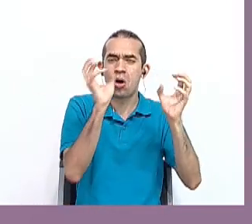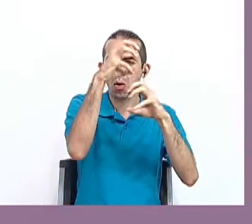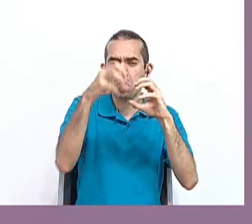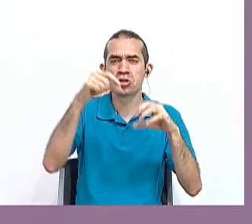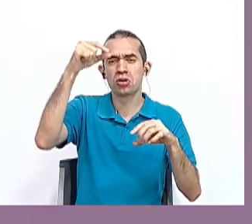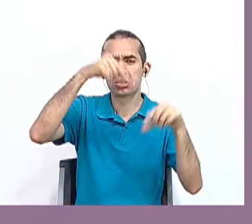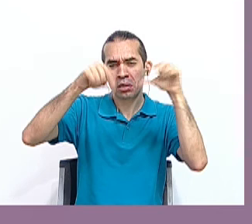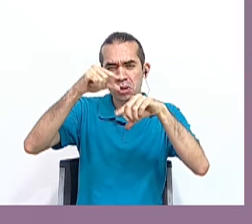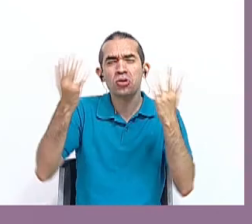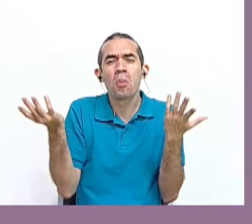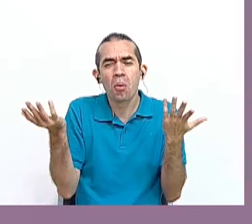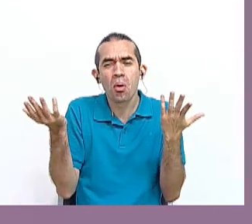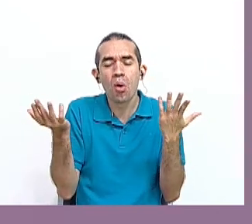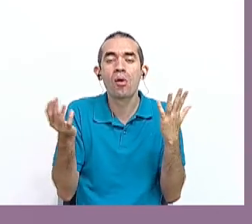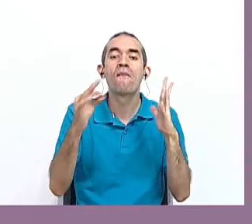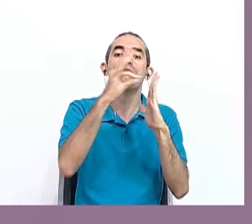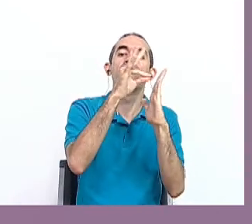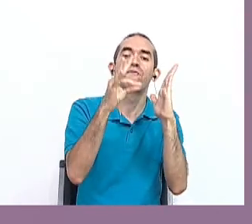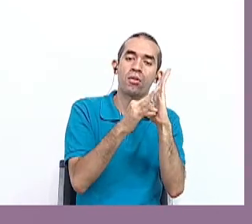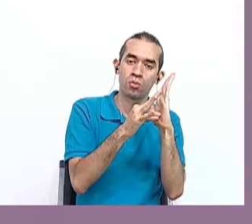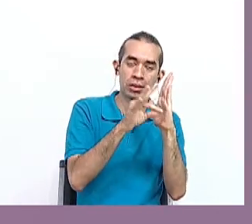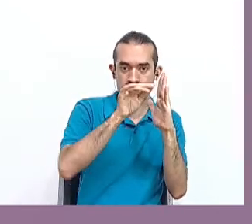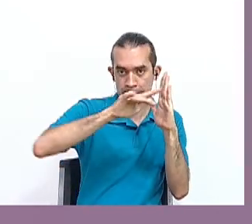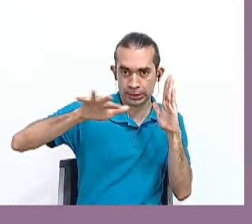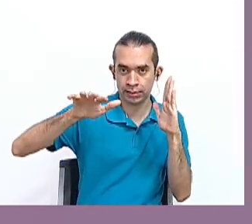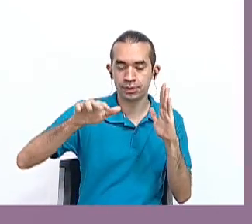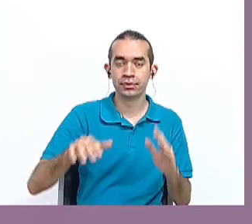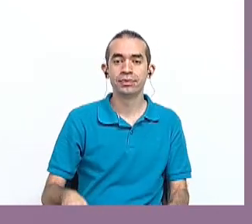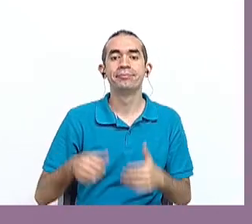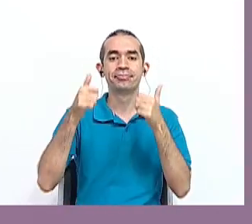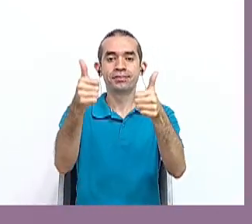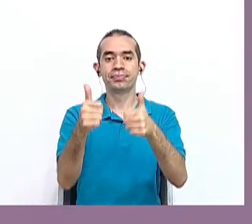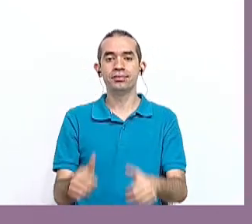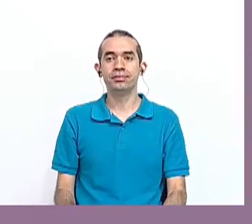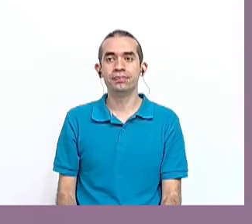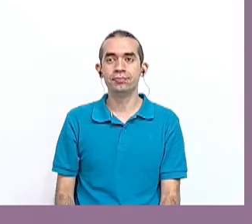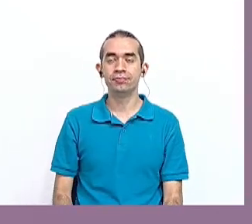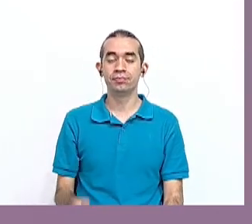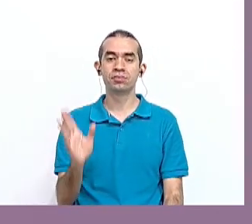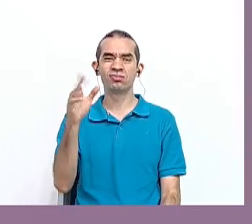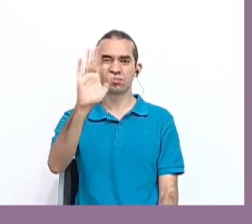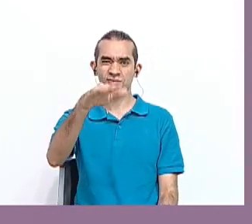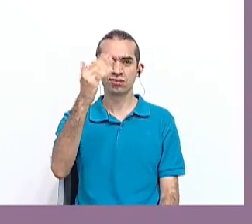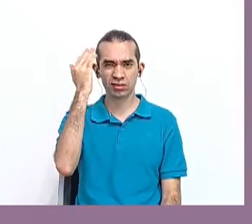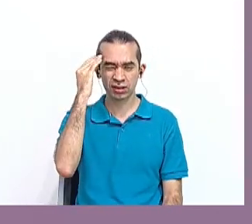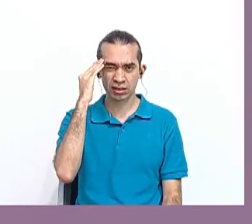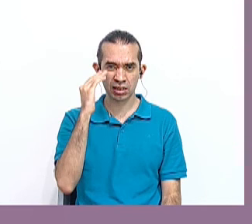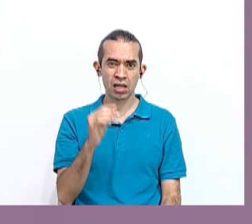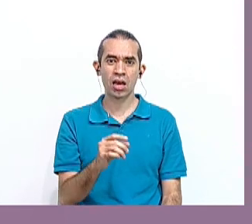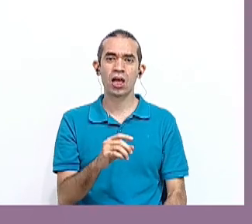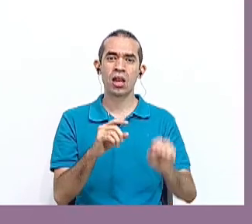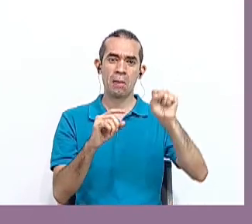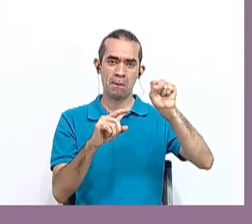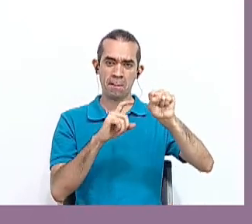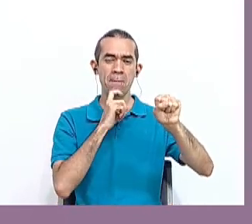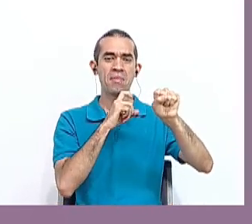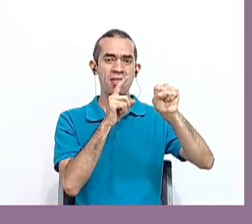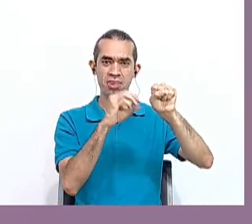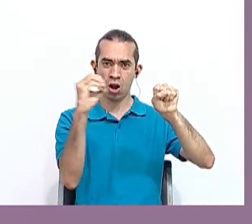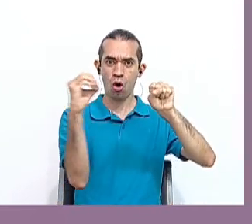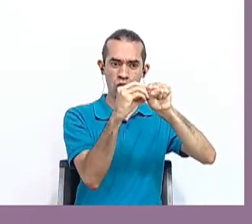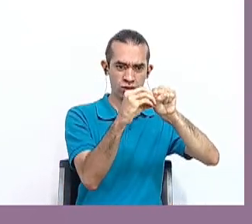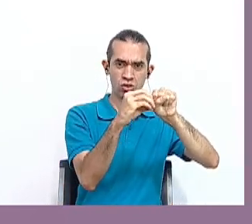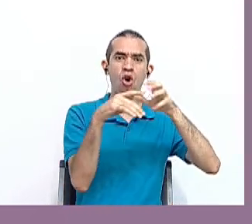Por medio de fórmulas. Muy bien. ¿Y cómo se forman los óxidos metálicos?